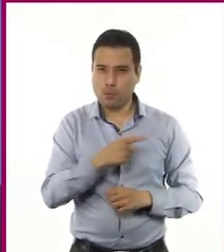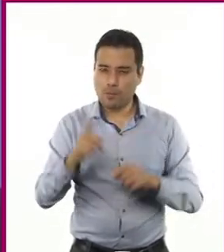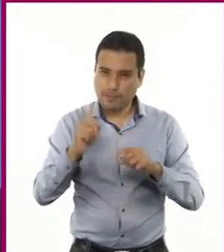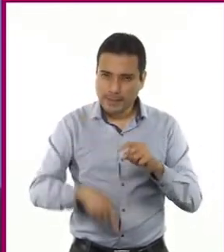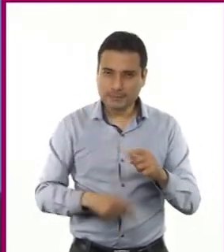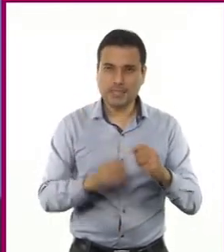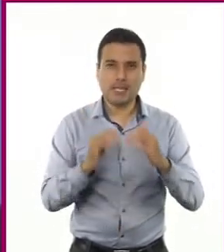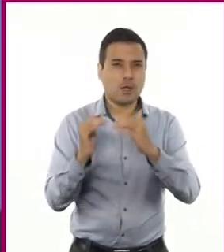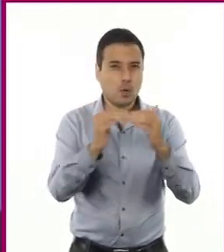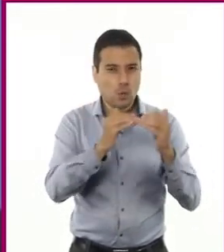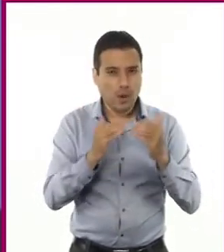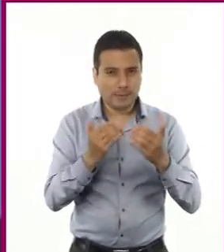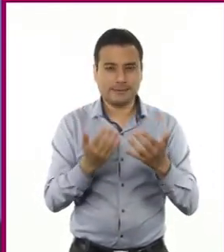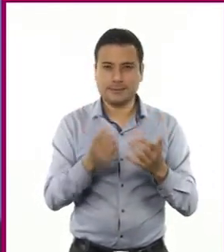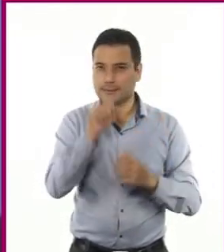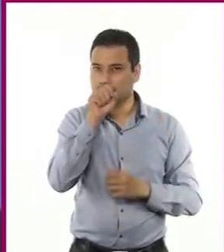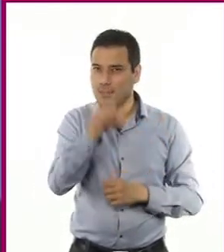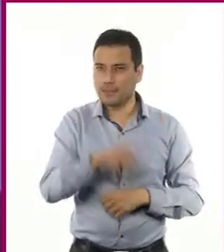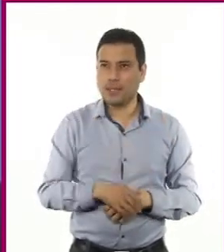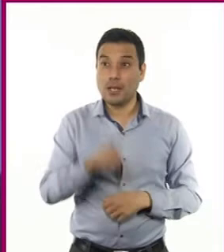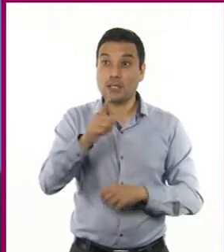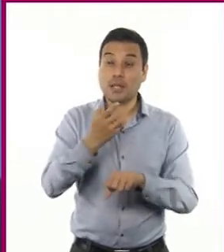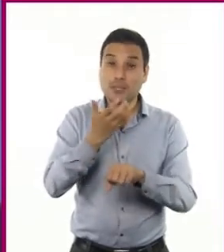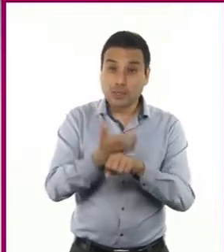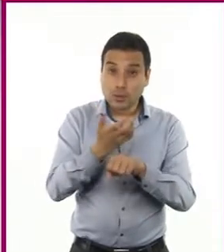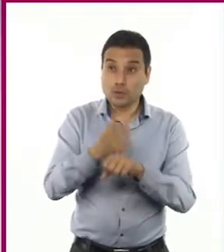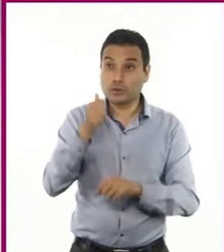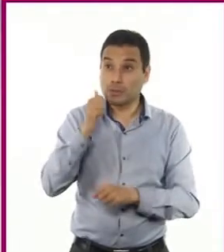y la dependencia respecto al país vecino del norte,